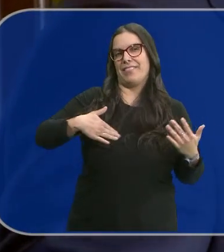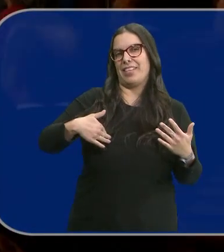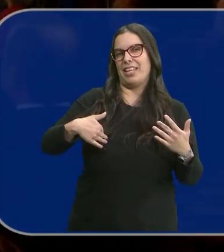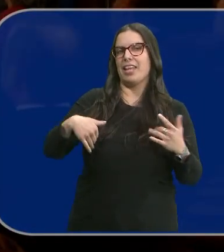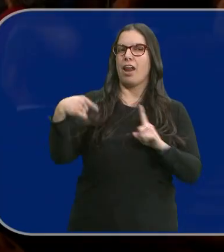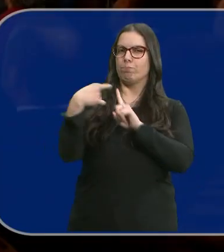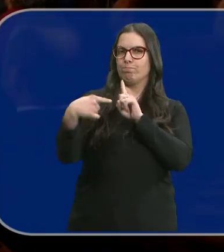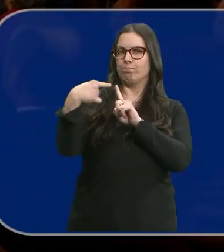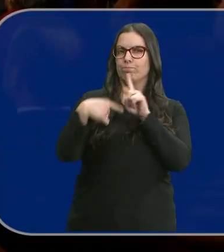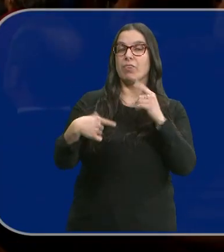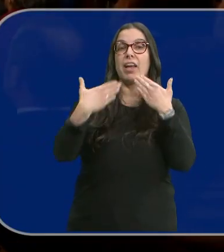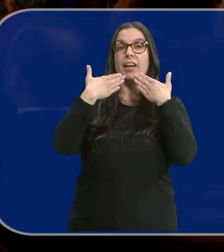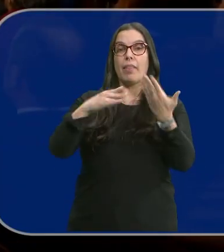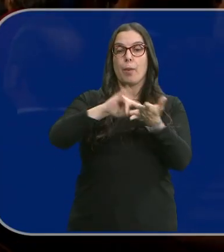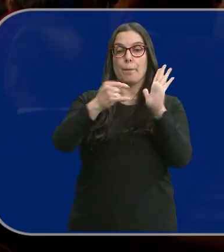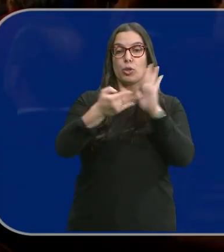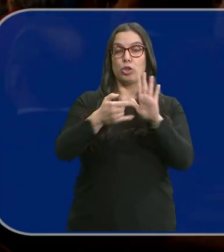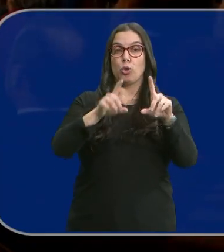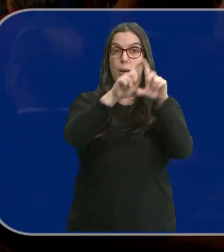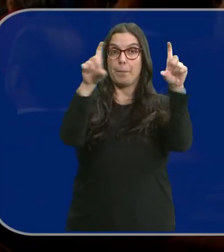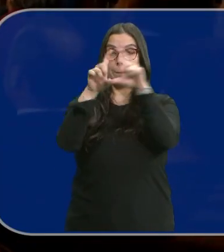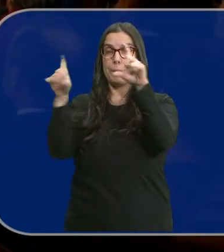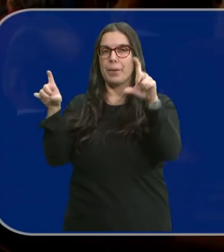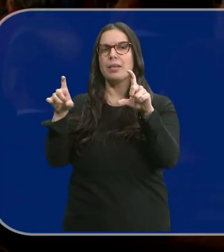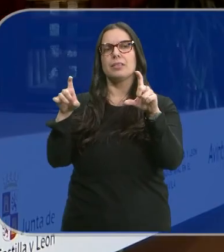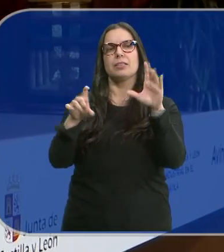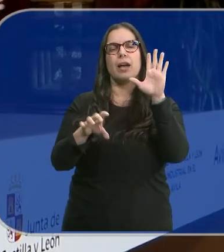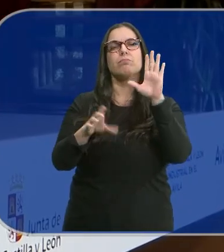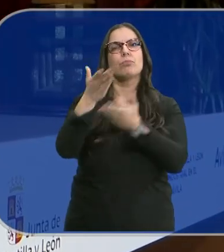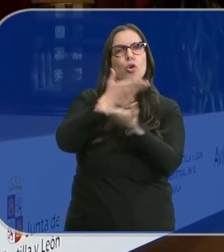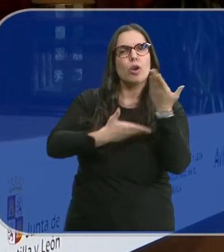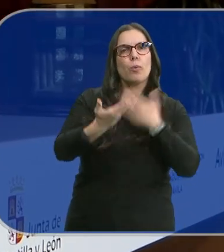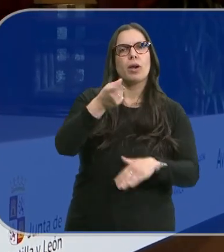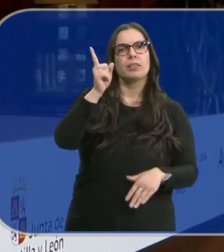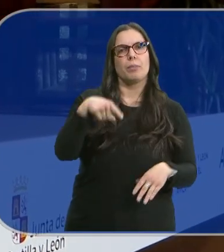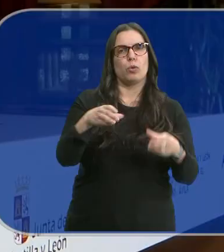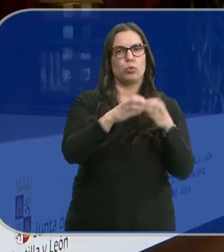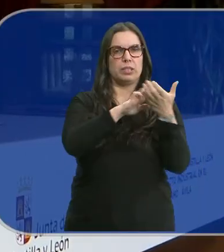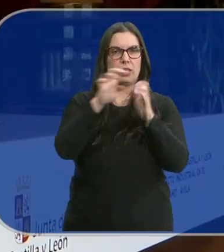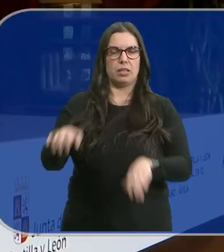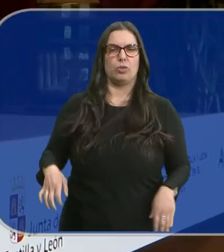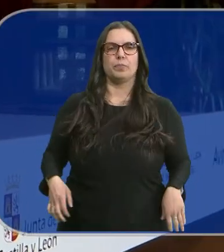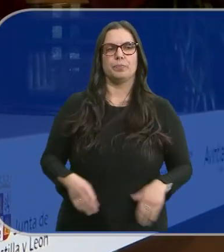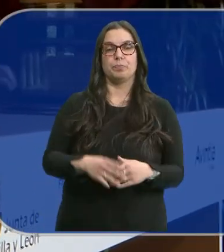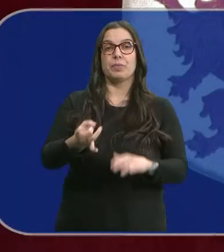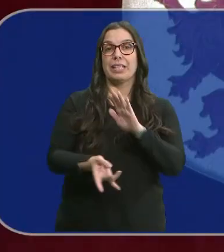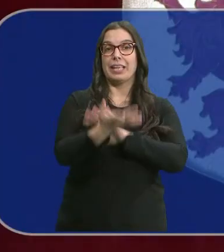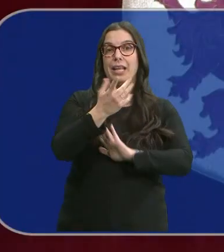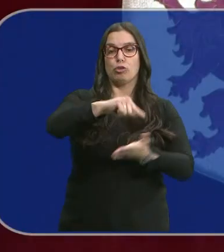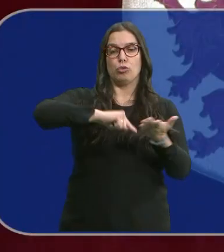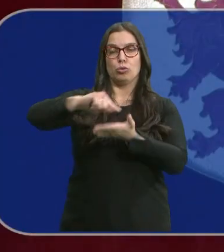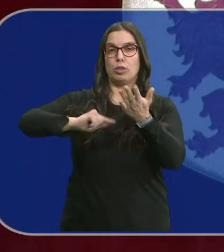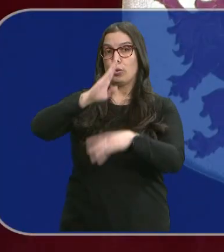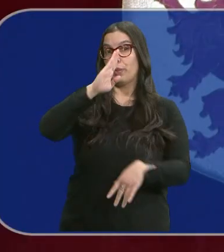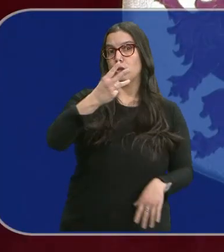un referente gracias a un proyecto empresarial que ha contado con la colaboración de la Junta. Va a generar